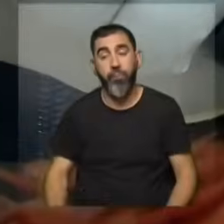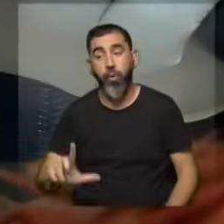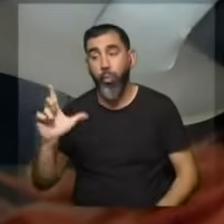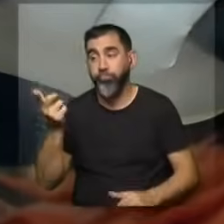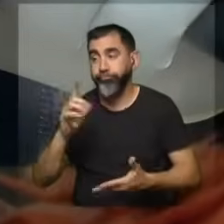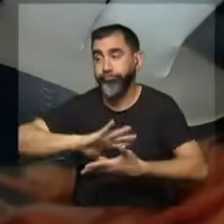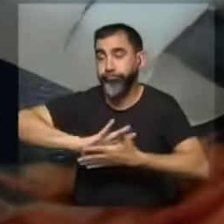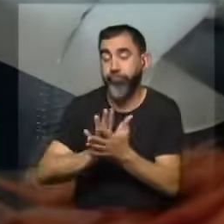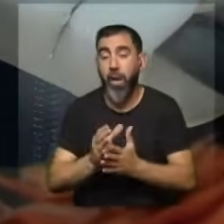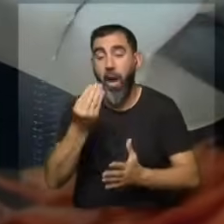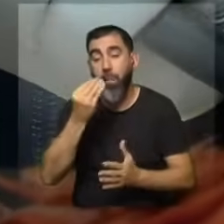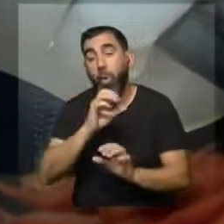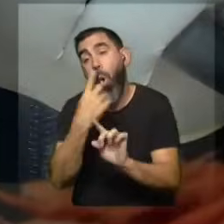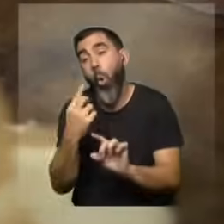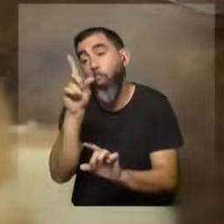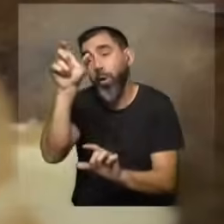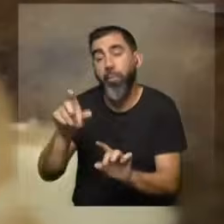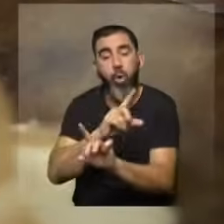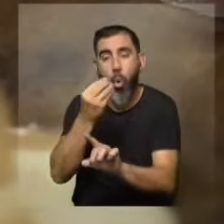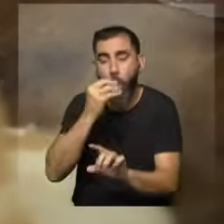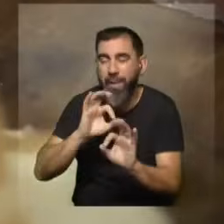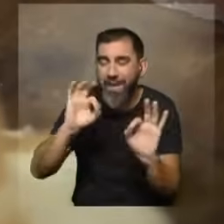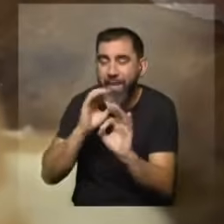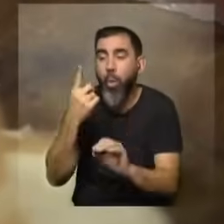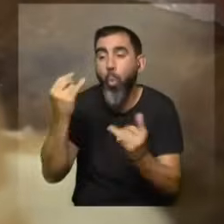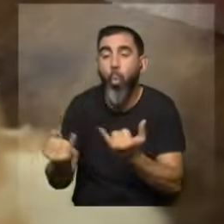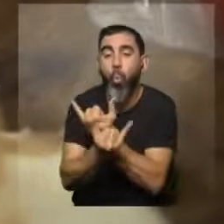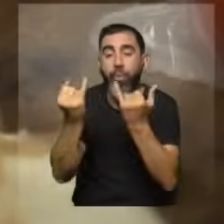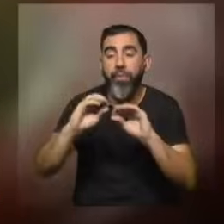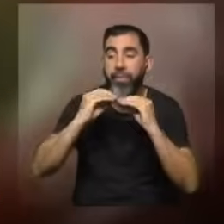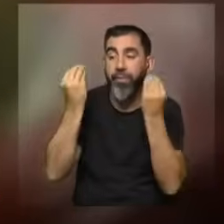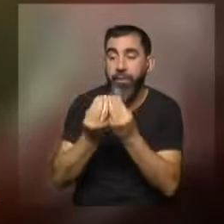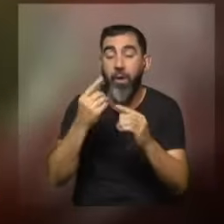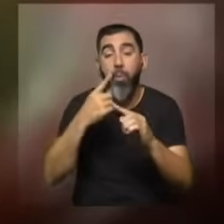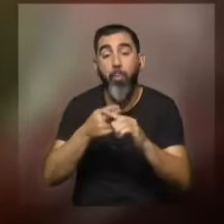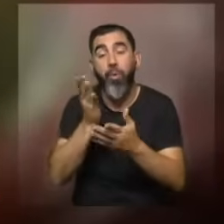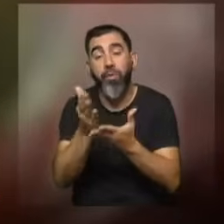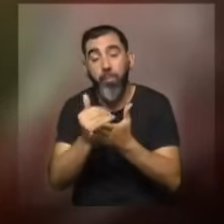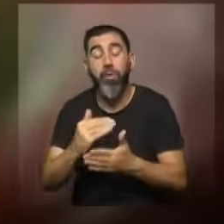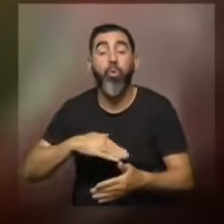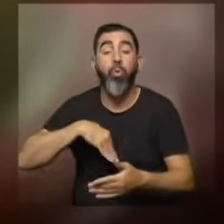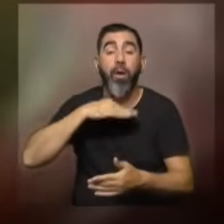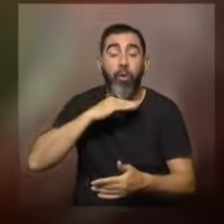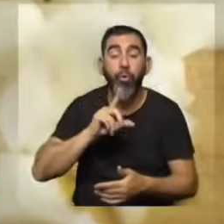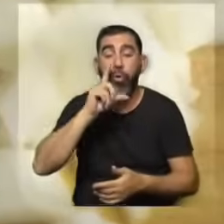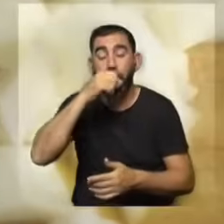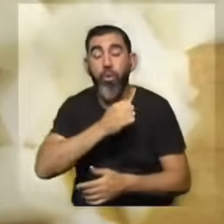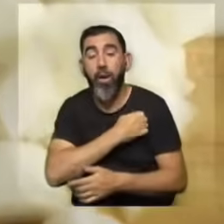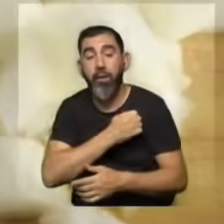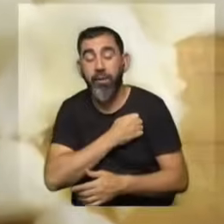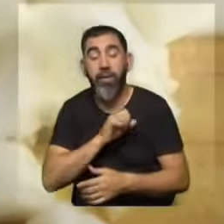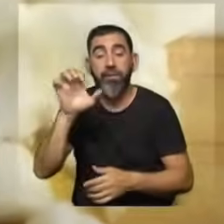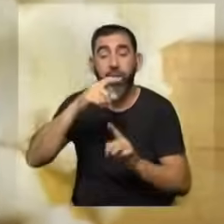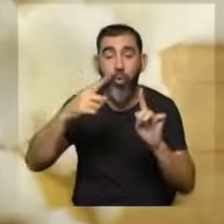alimentos O al menos un integrante no comió durante un día por departamentos Montevideo canelones artigas tacuarembó Rivera